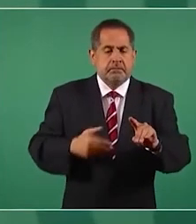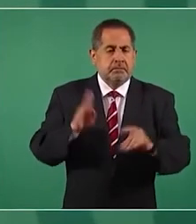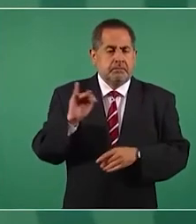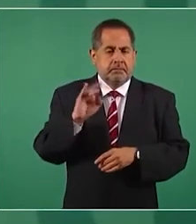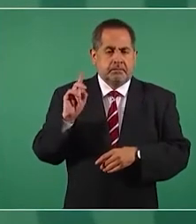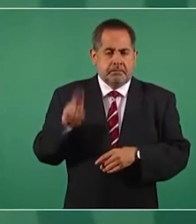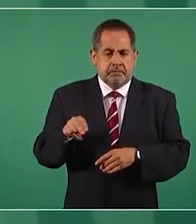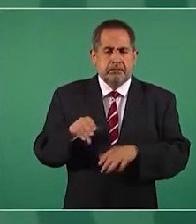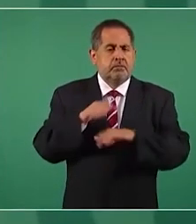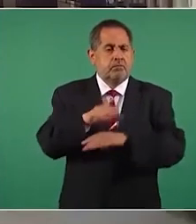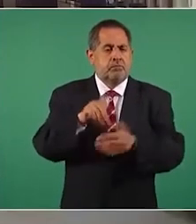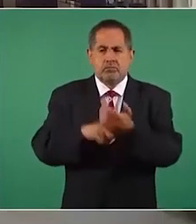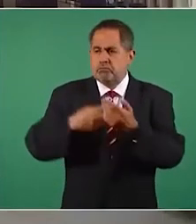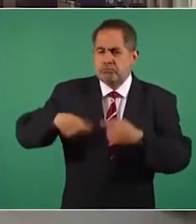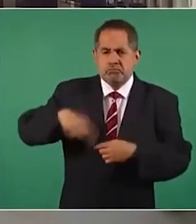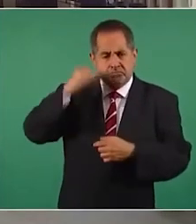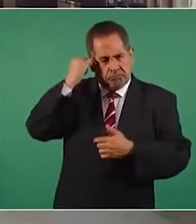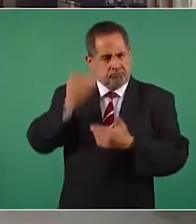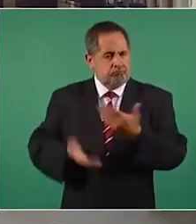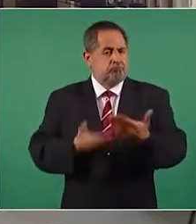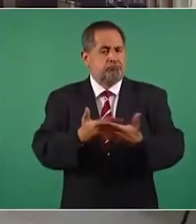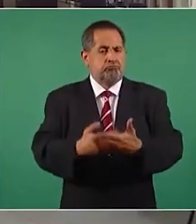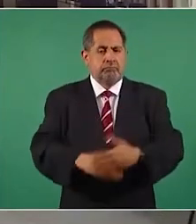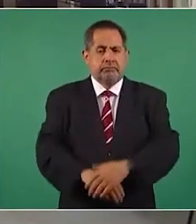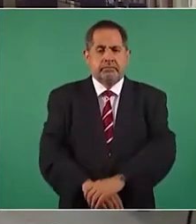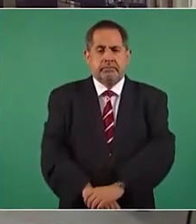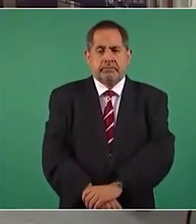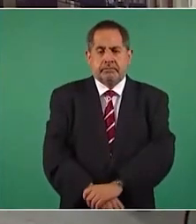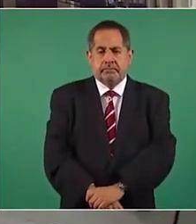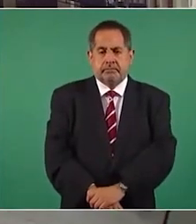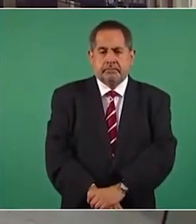nuestro planteamiento.